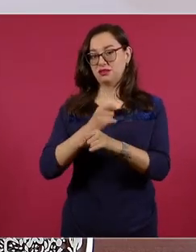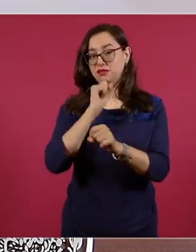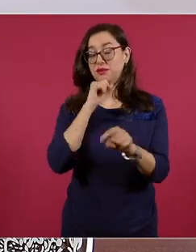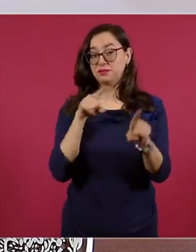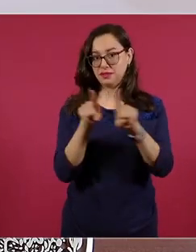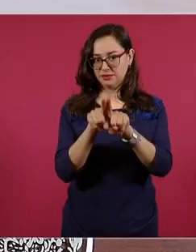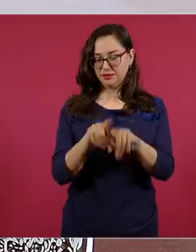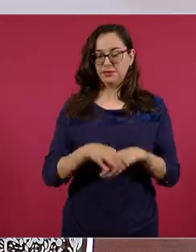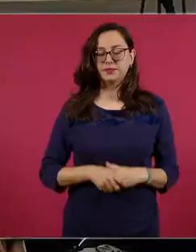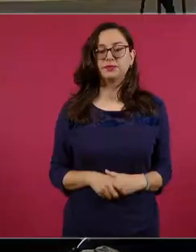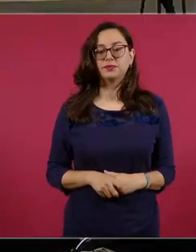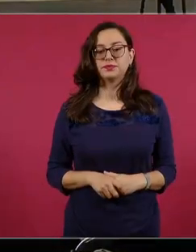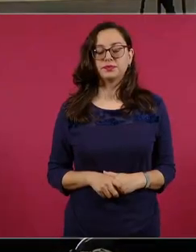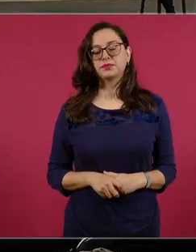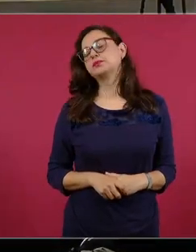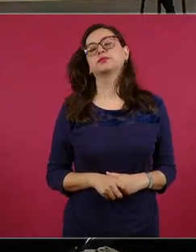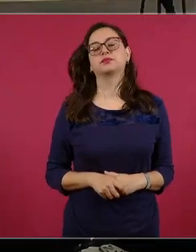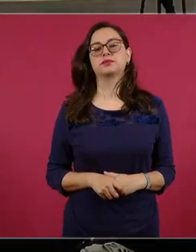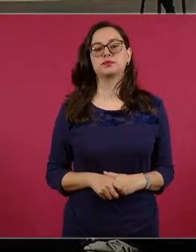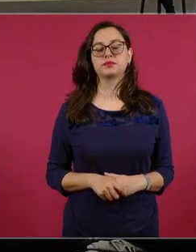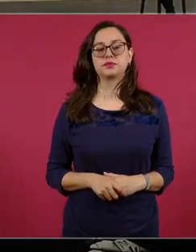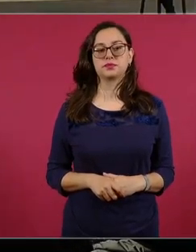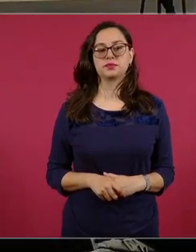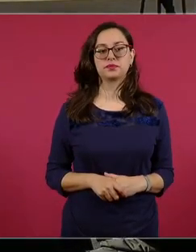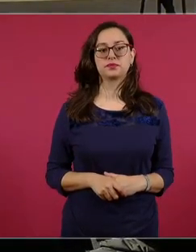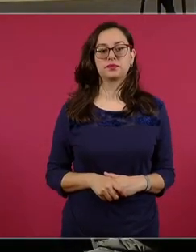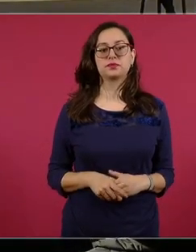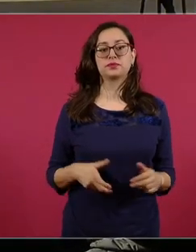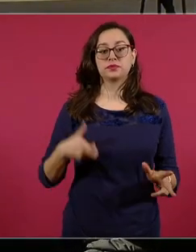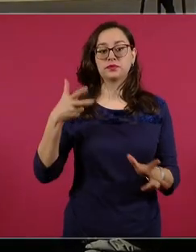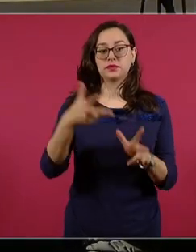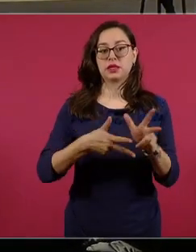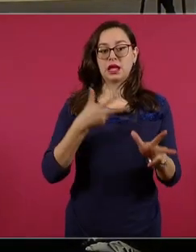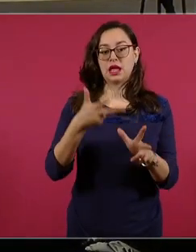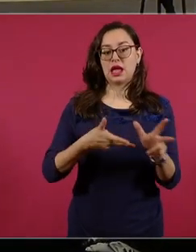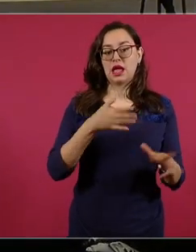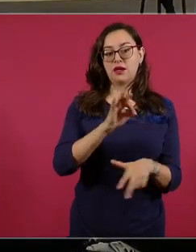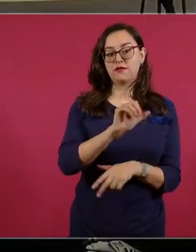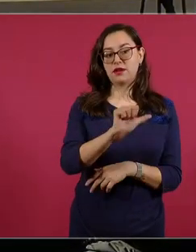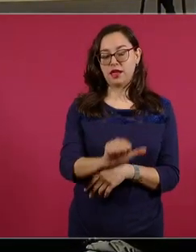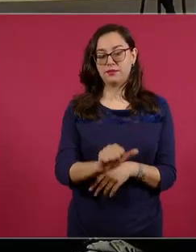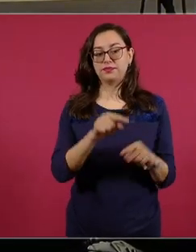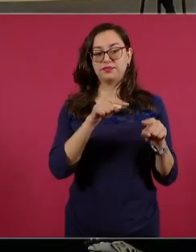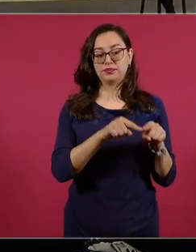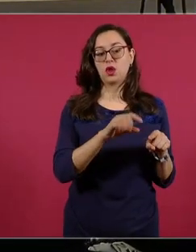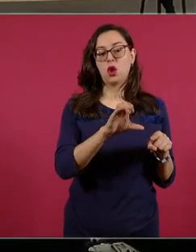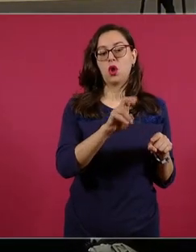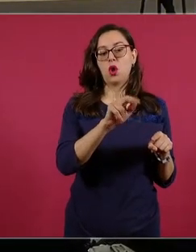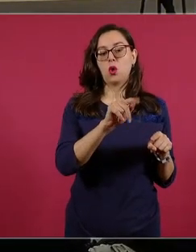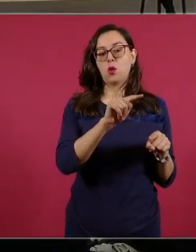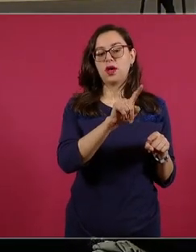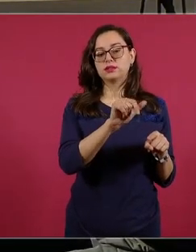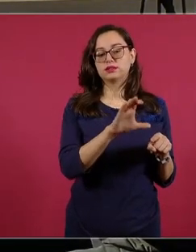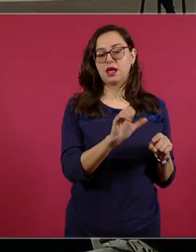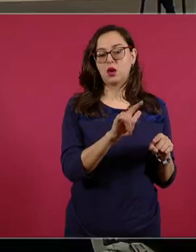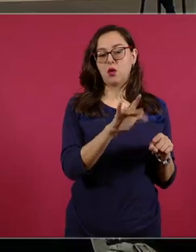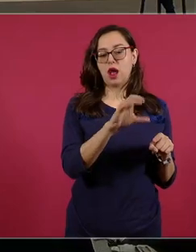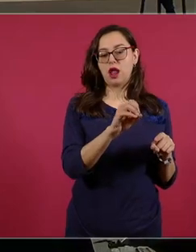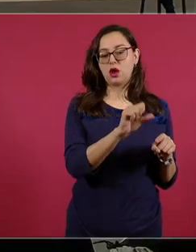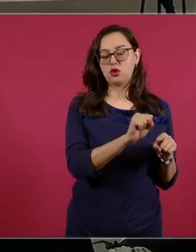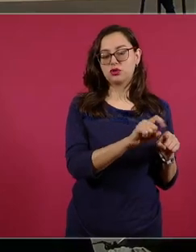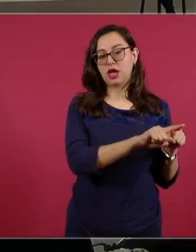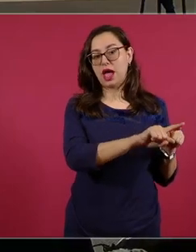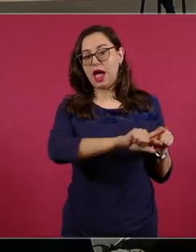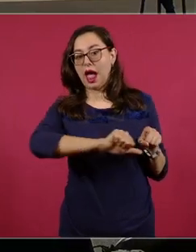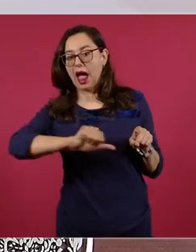favor. En el caso de la línea FA, esta línea une Coatzacoalcos con Palenque, pero la importancia de esta línea también